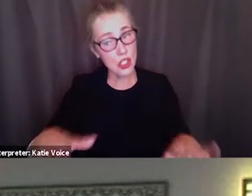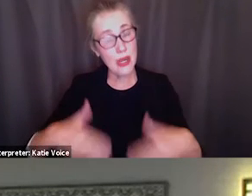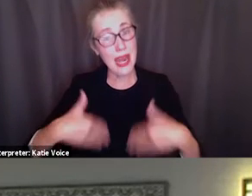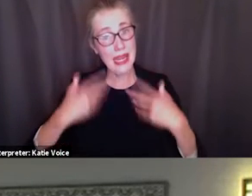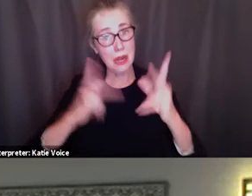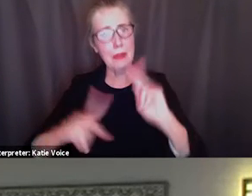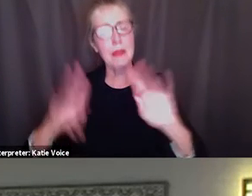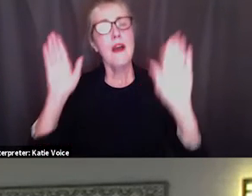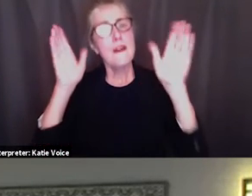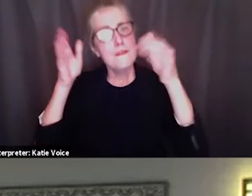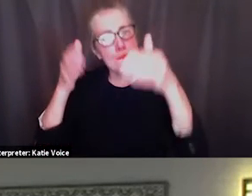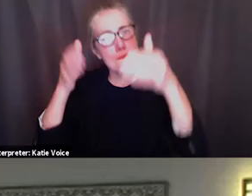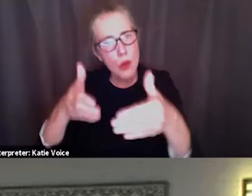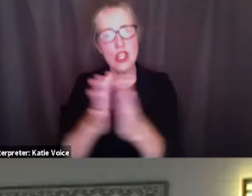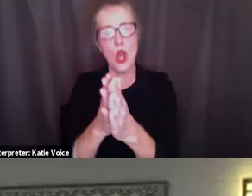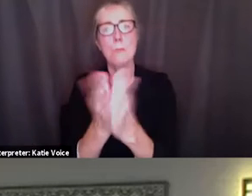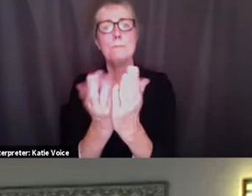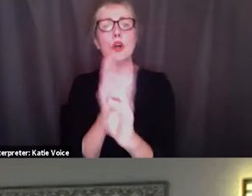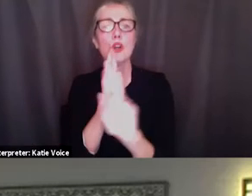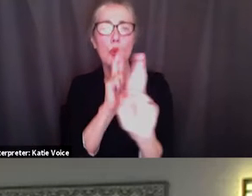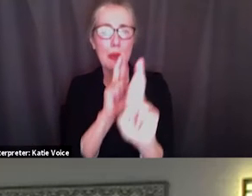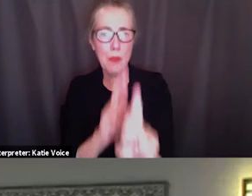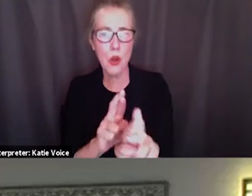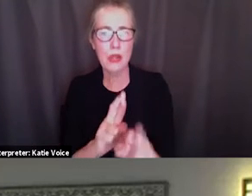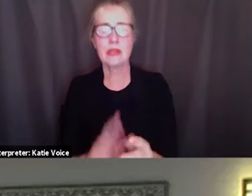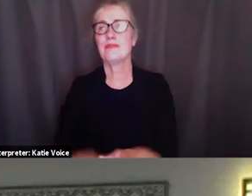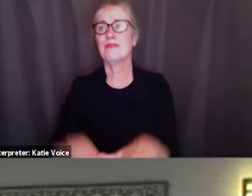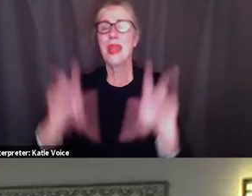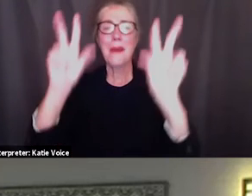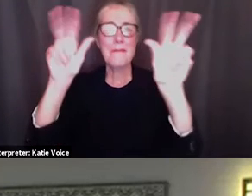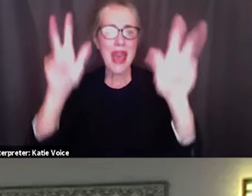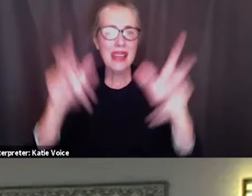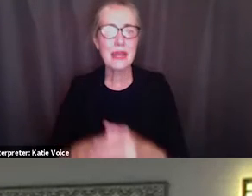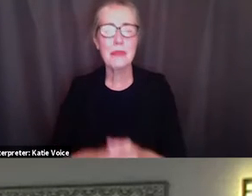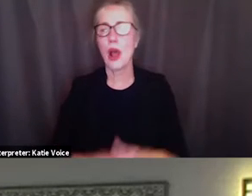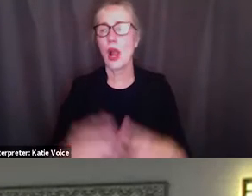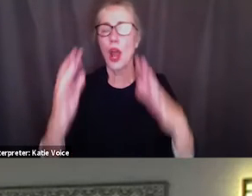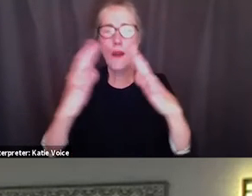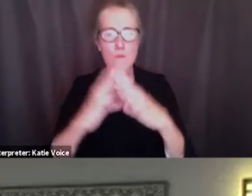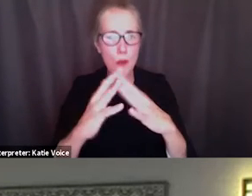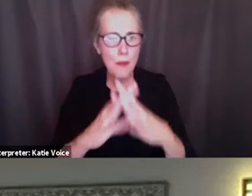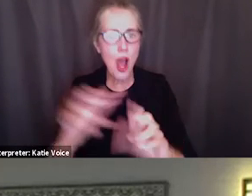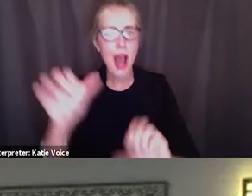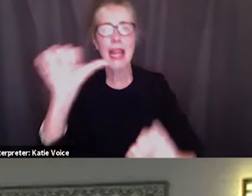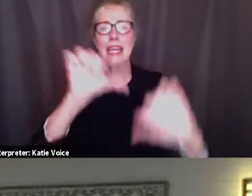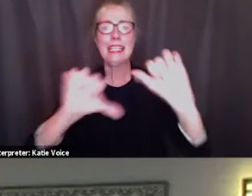Ellos le quieren enseñar a los jóvenes estas cosas. Hay que enseñarles